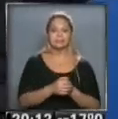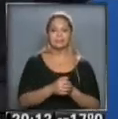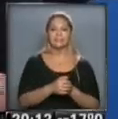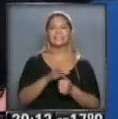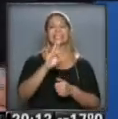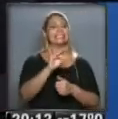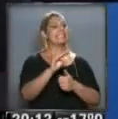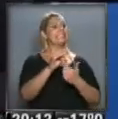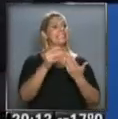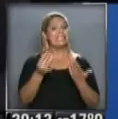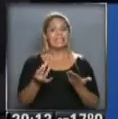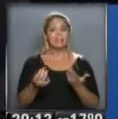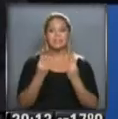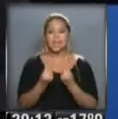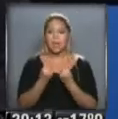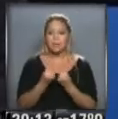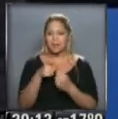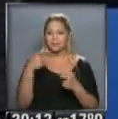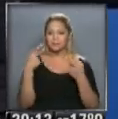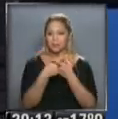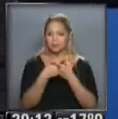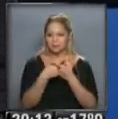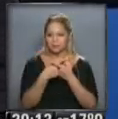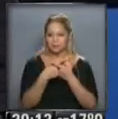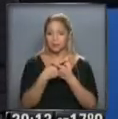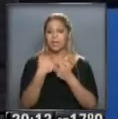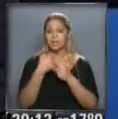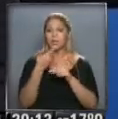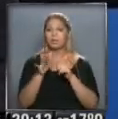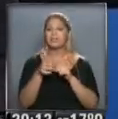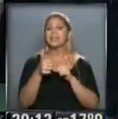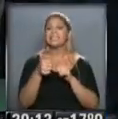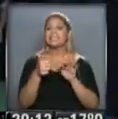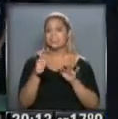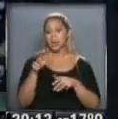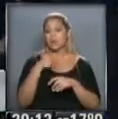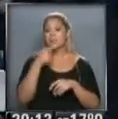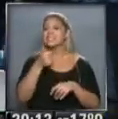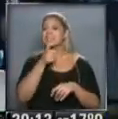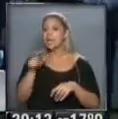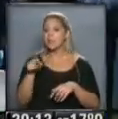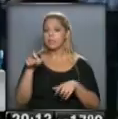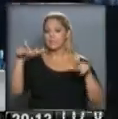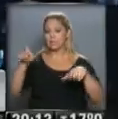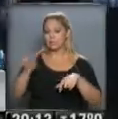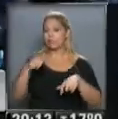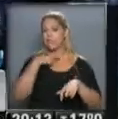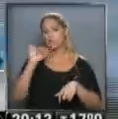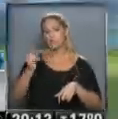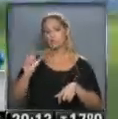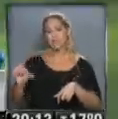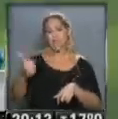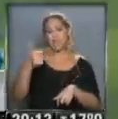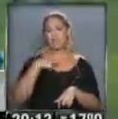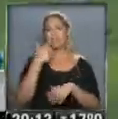claro. Muy difícil decir lo que puede llegar a pasar en este partido que va a inaugurar la 16ª fecha. Lo cierto es que Quilmes, que es el local, quiere ganar, sí o sí, porque